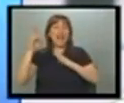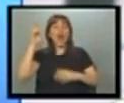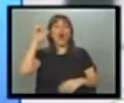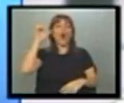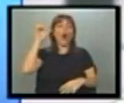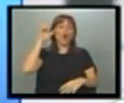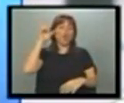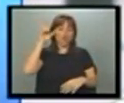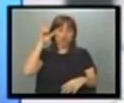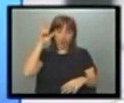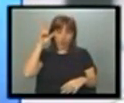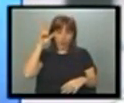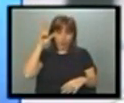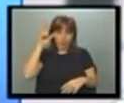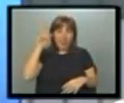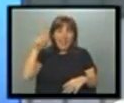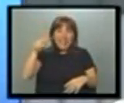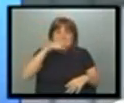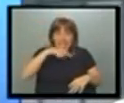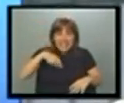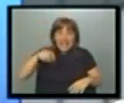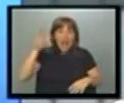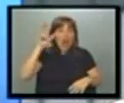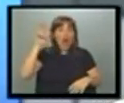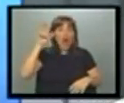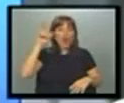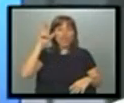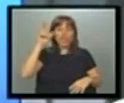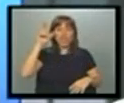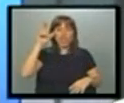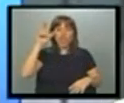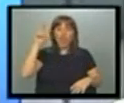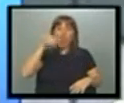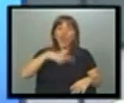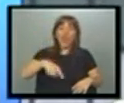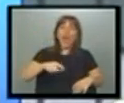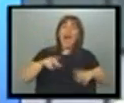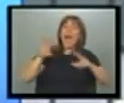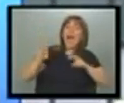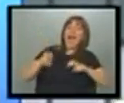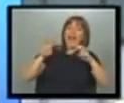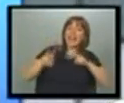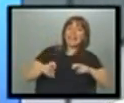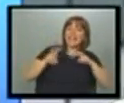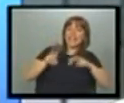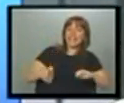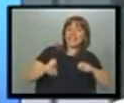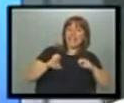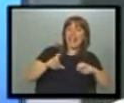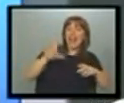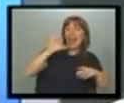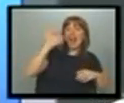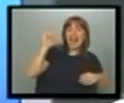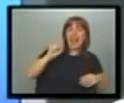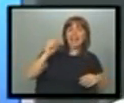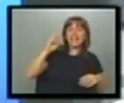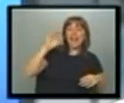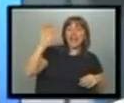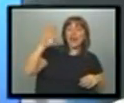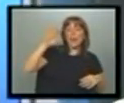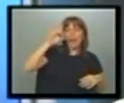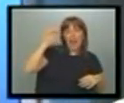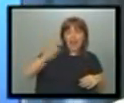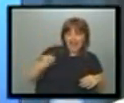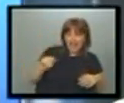Y básicamente, ¿qué hacían con estas propiedades? Se las alquilaban a Lázaro Báez y también a Cristóbal López. Y ustedes